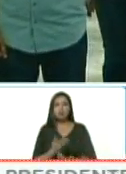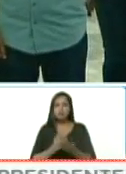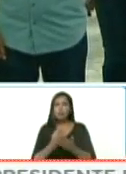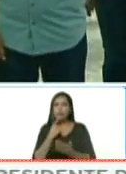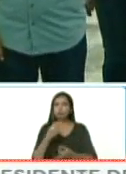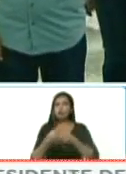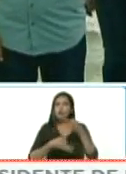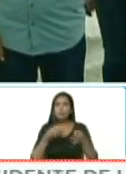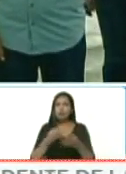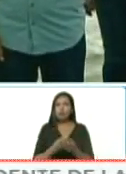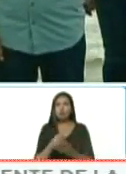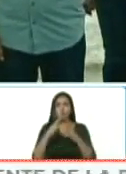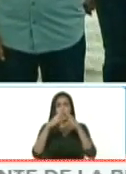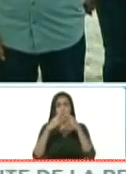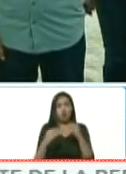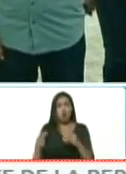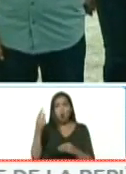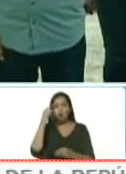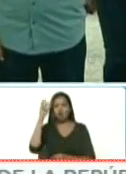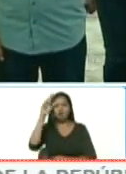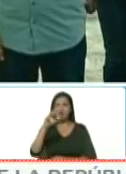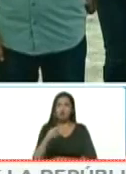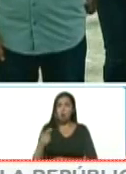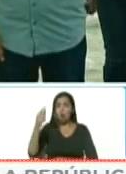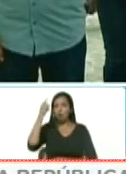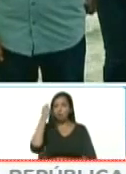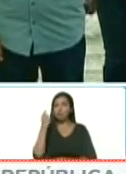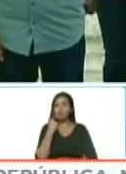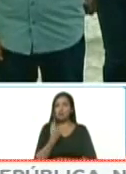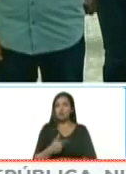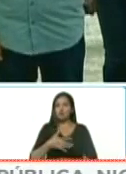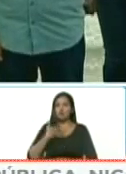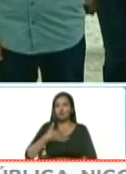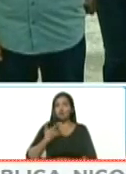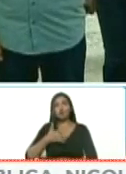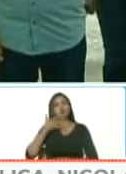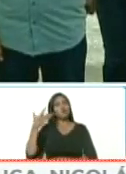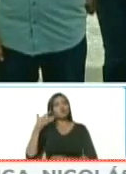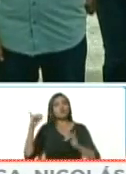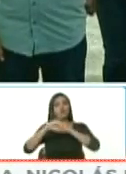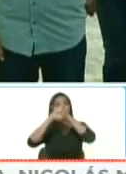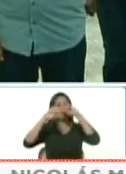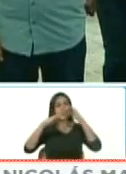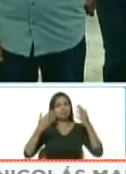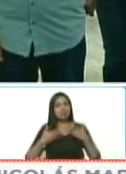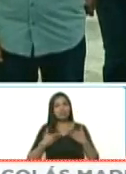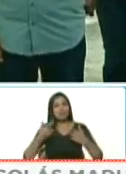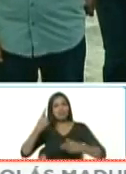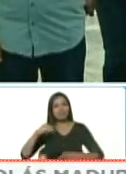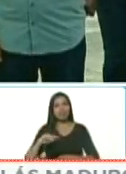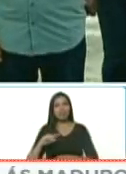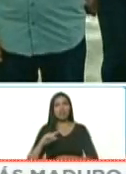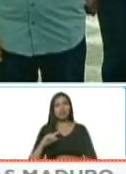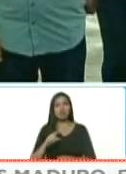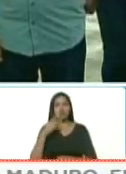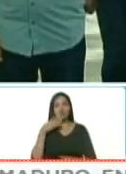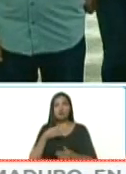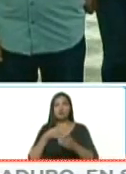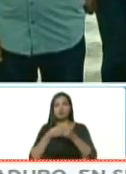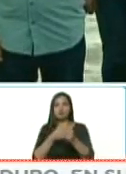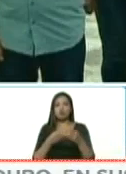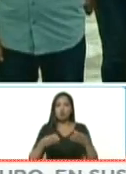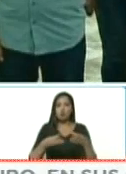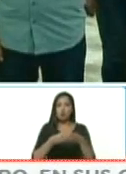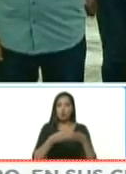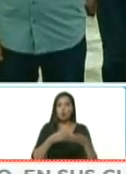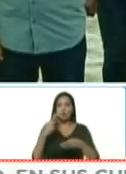miren, todos los días lo siento. Siento orgullo y felicidad de contar con una dirección colectiva